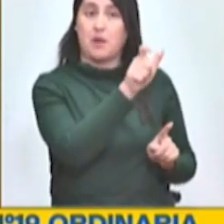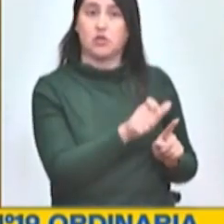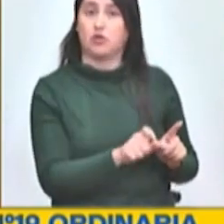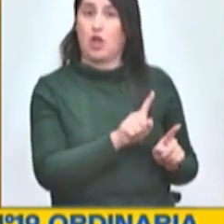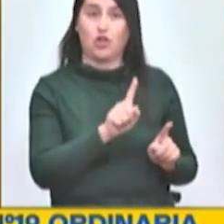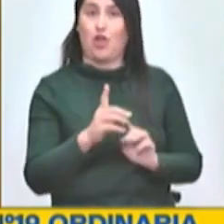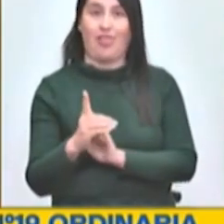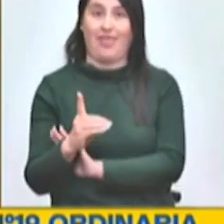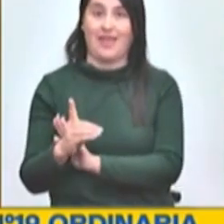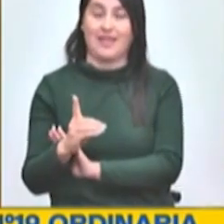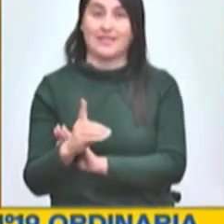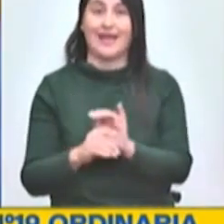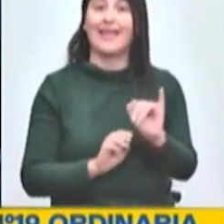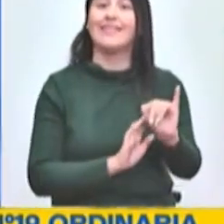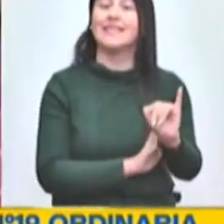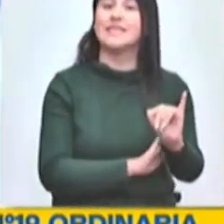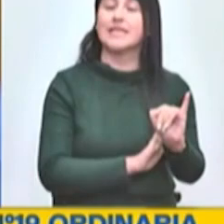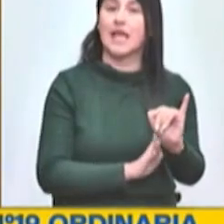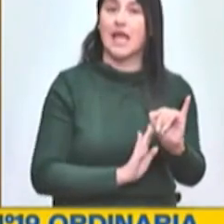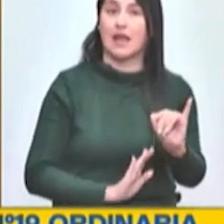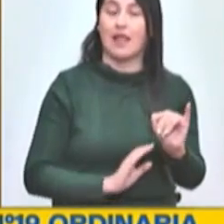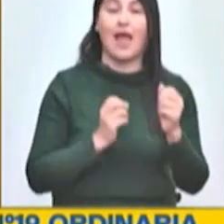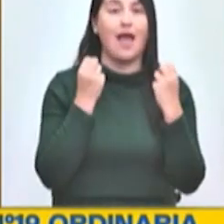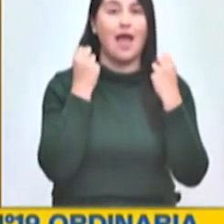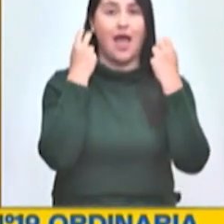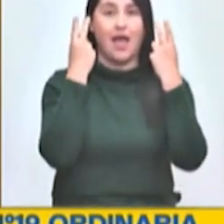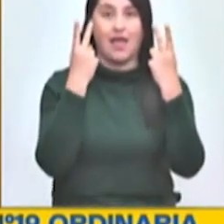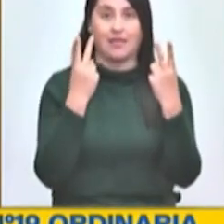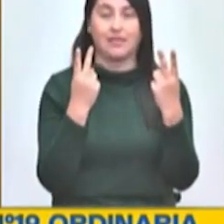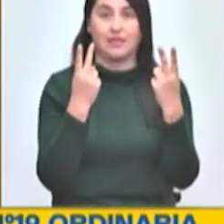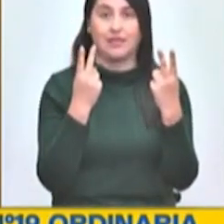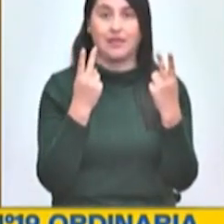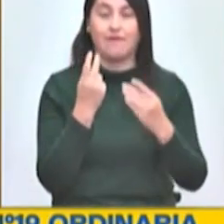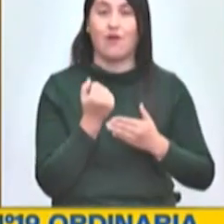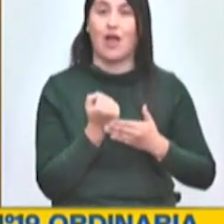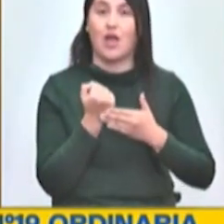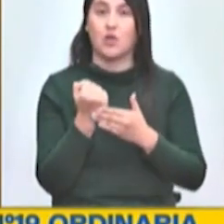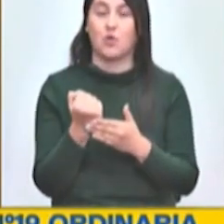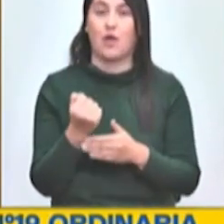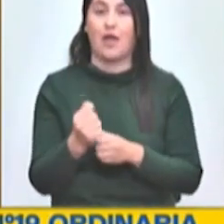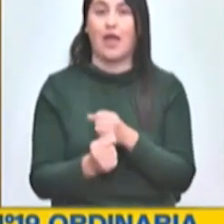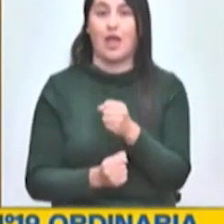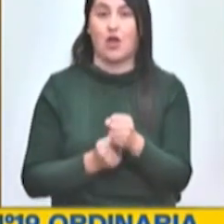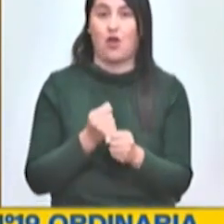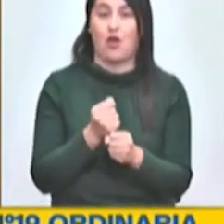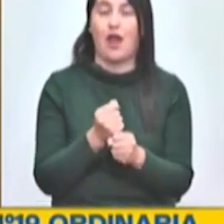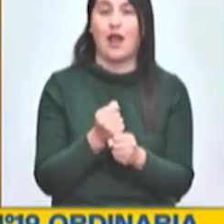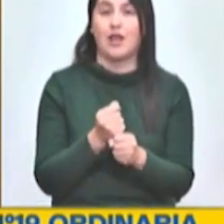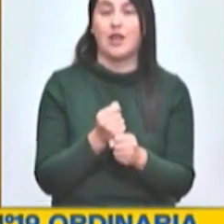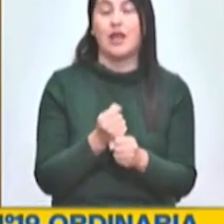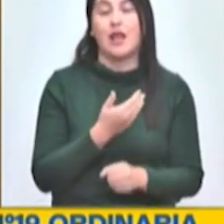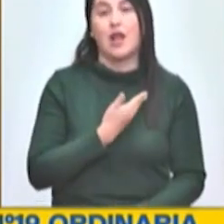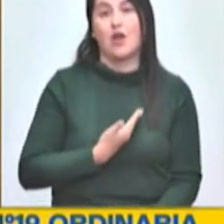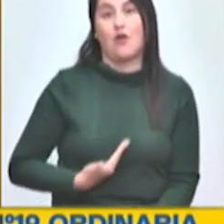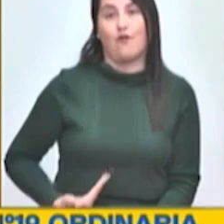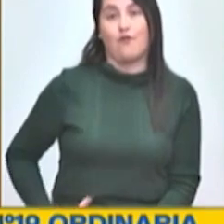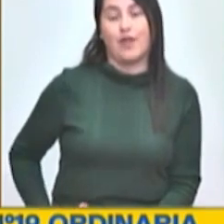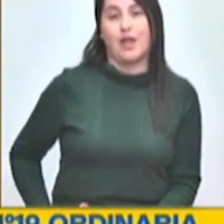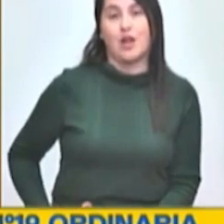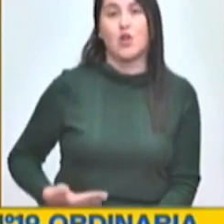de izquierda activo además colaborador también durante el gobierno de la unidad popular y va a decir lo que dice en su Artículo